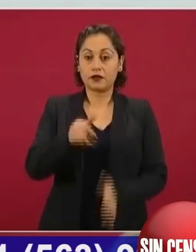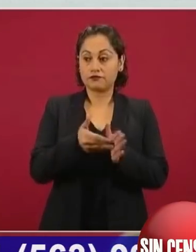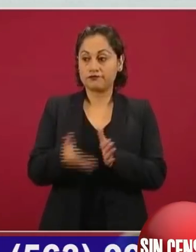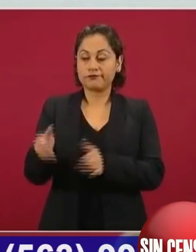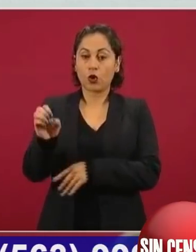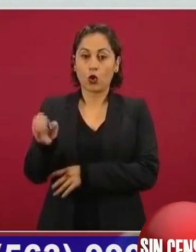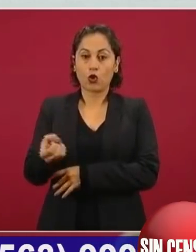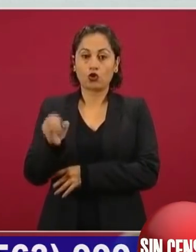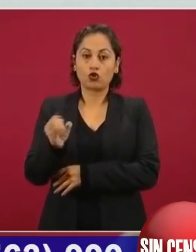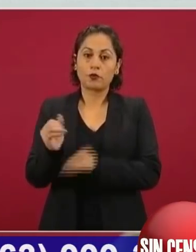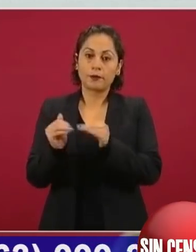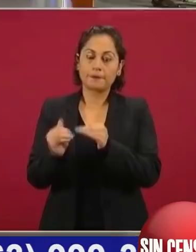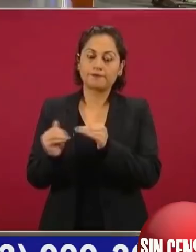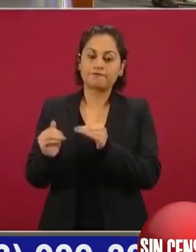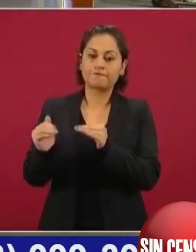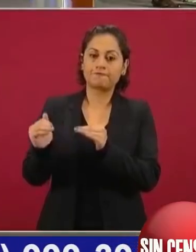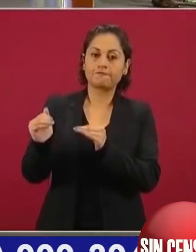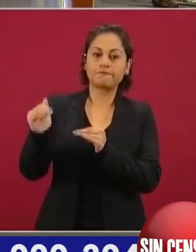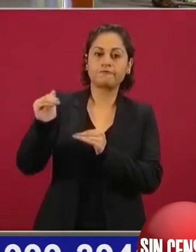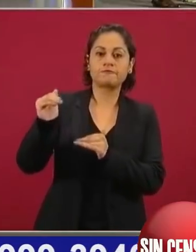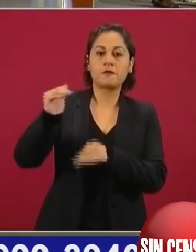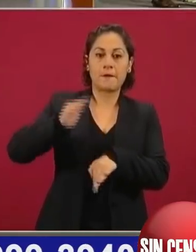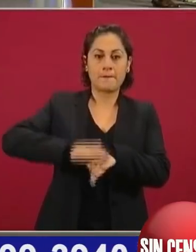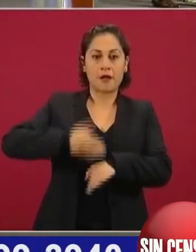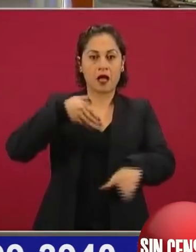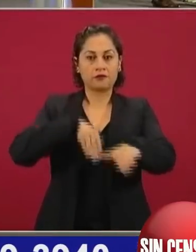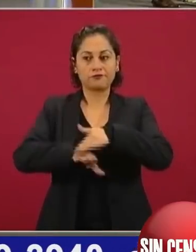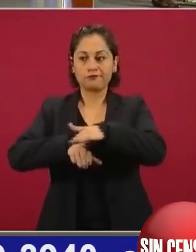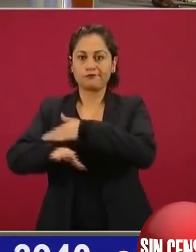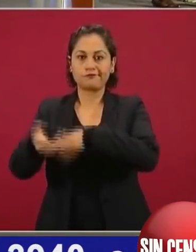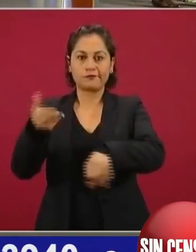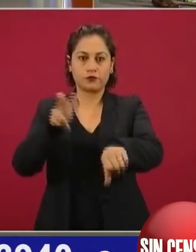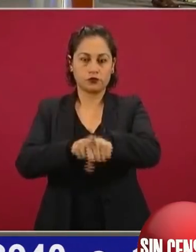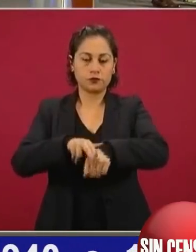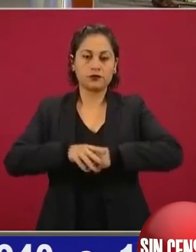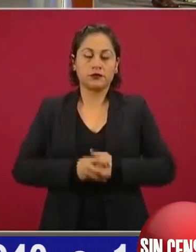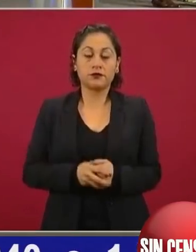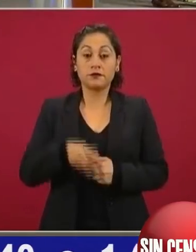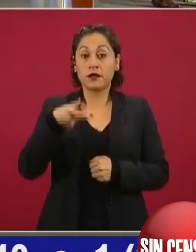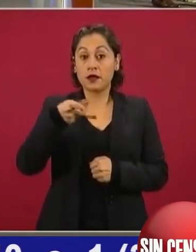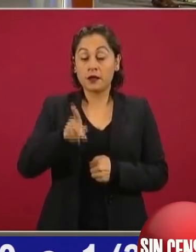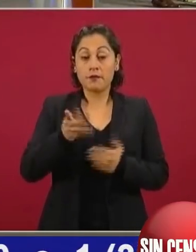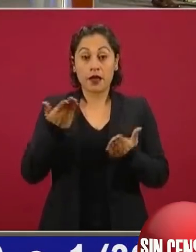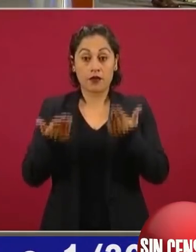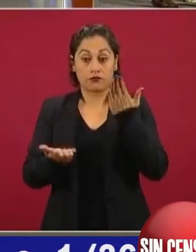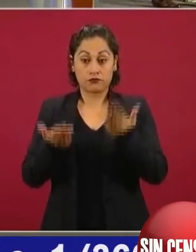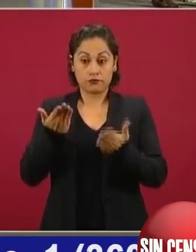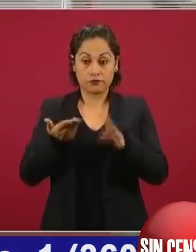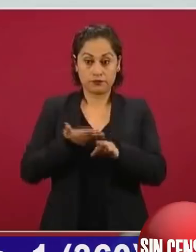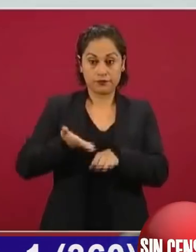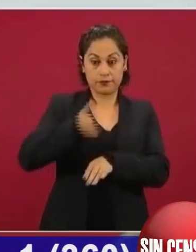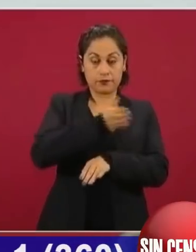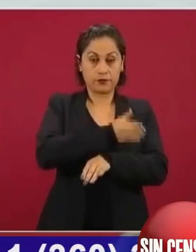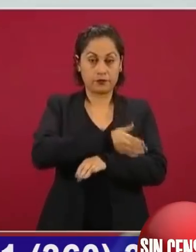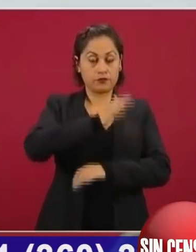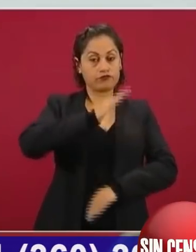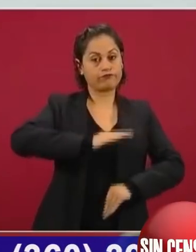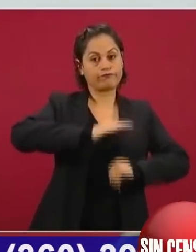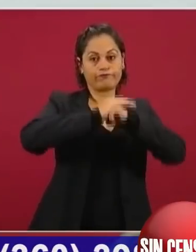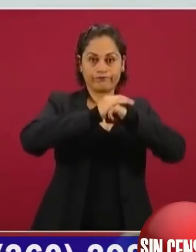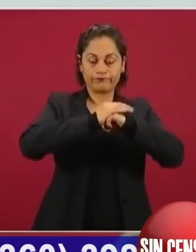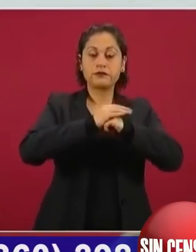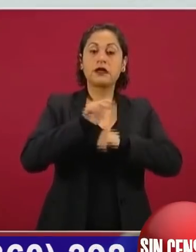en la ocupación hospitalaria. Sin embargo, si lo comparamos con el máximo de ocupación, que fueron